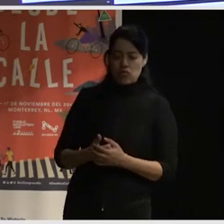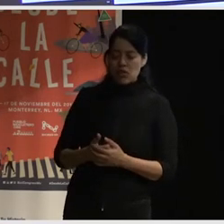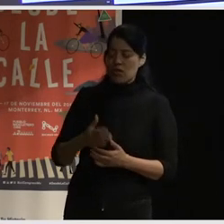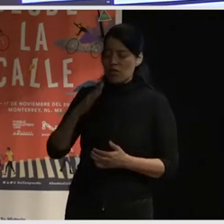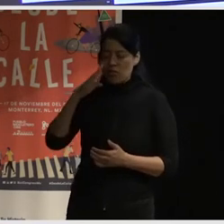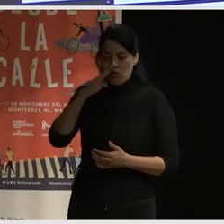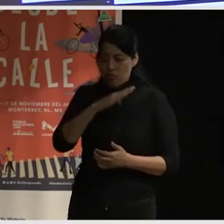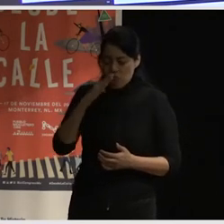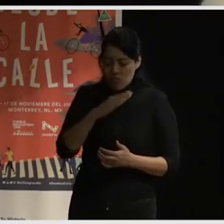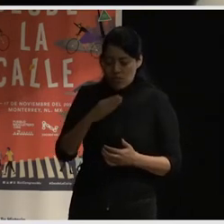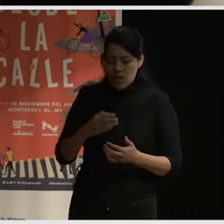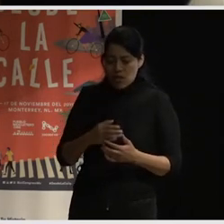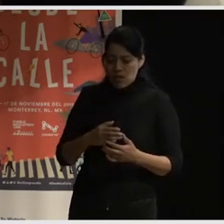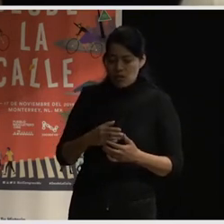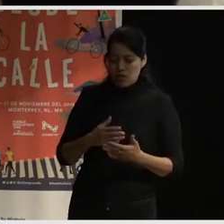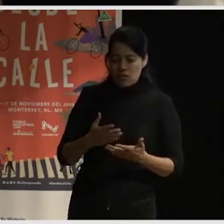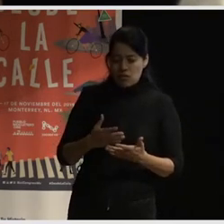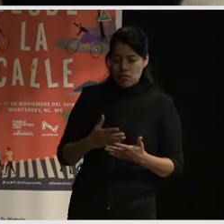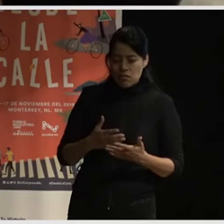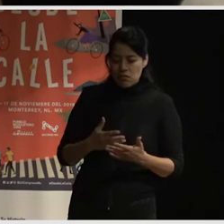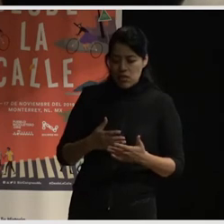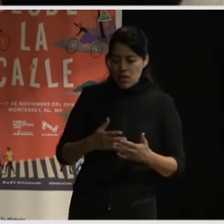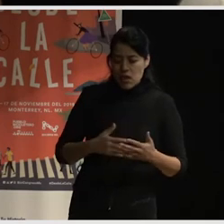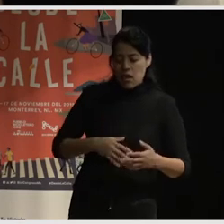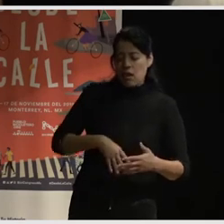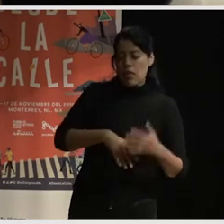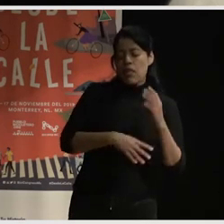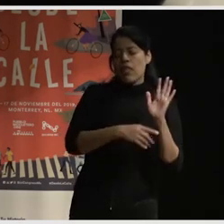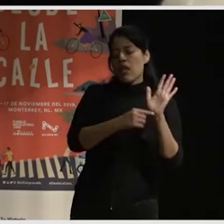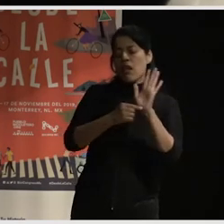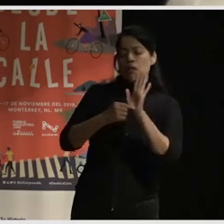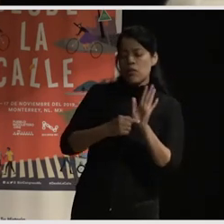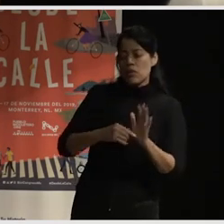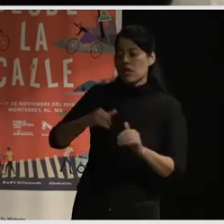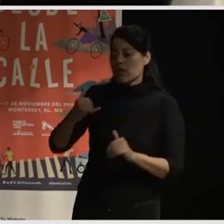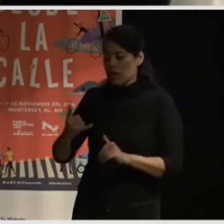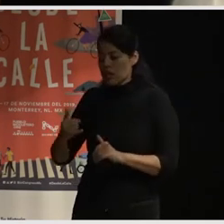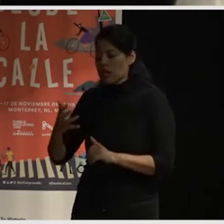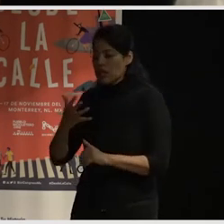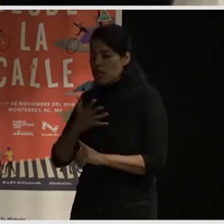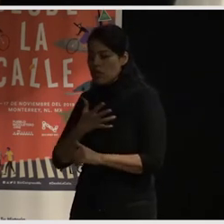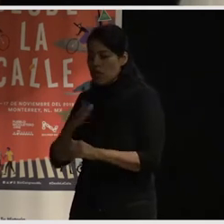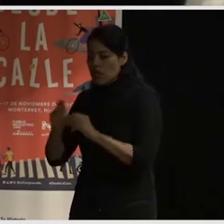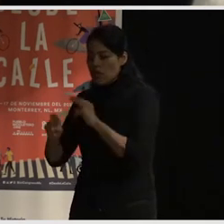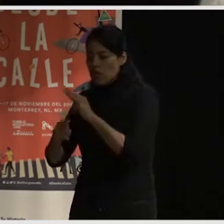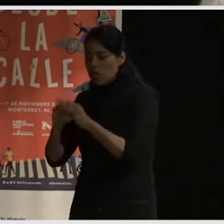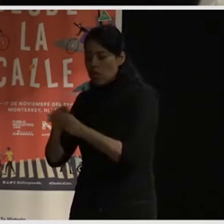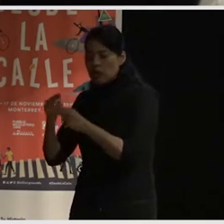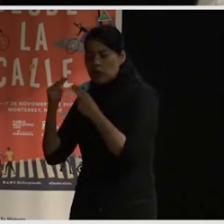muy mala combinación por un lado la cortina de humo de la publicidad y por el otro lado tenemos un mundo lleno de